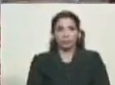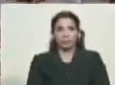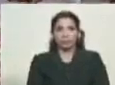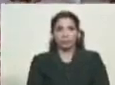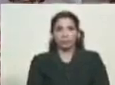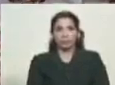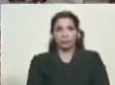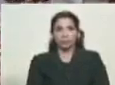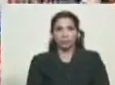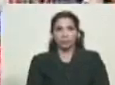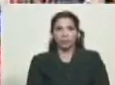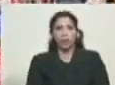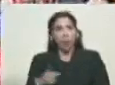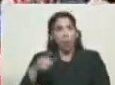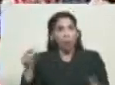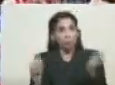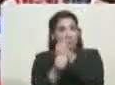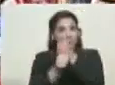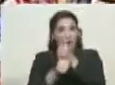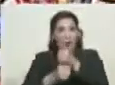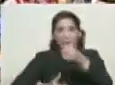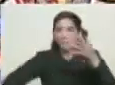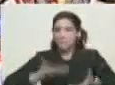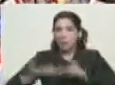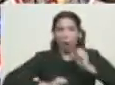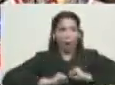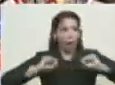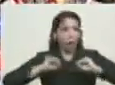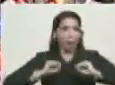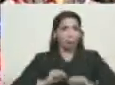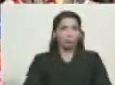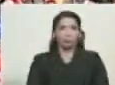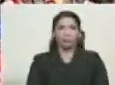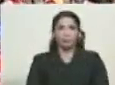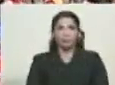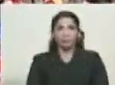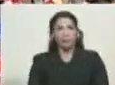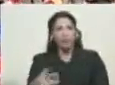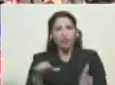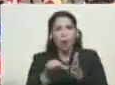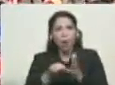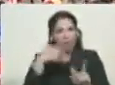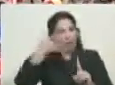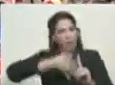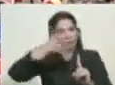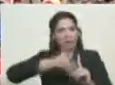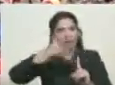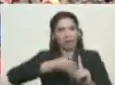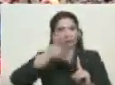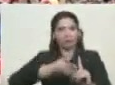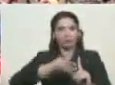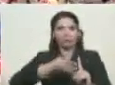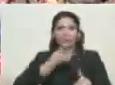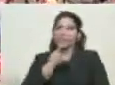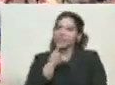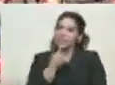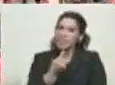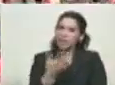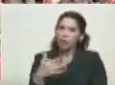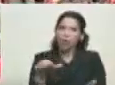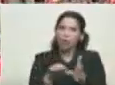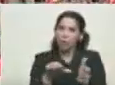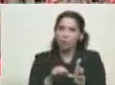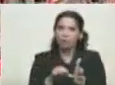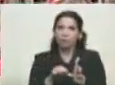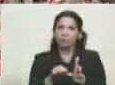consiguieron los explosivos. Están diciendo dónde los entrenaron. Están diciendo